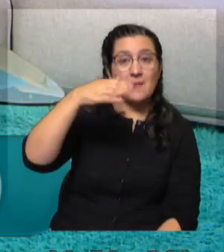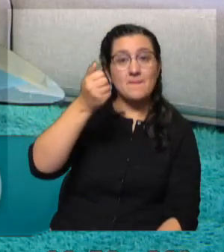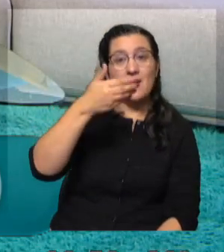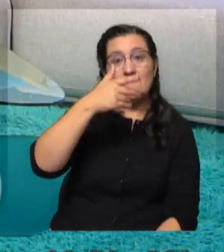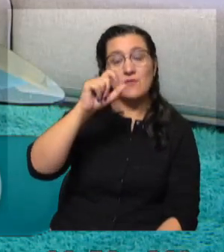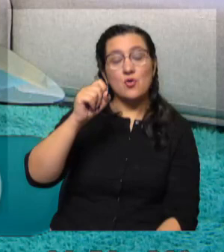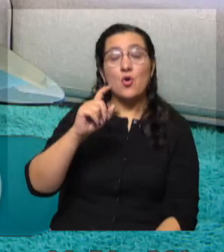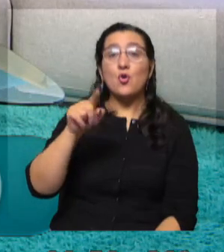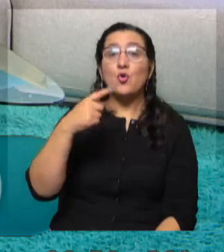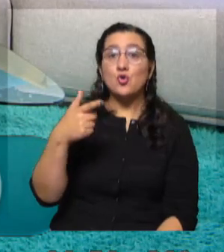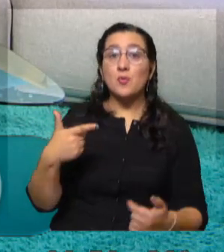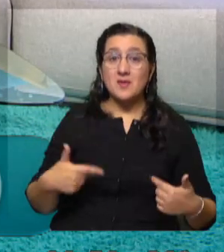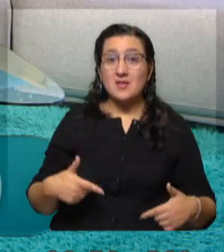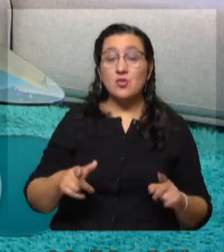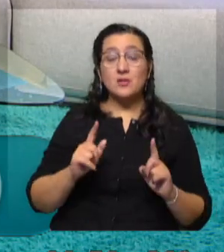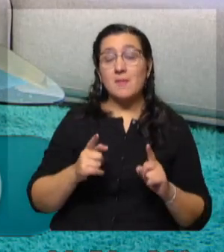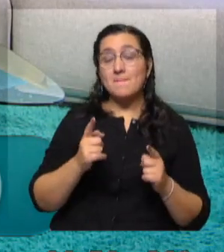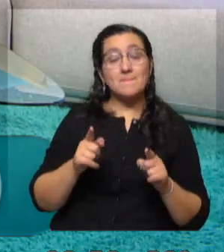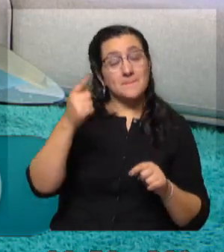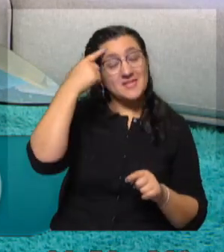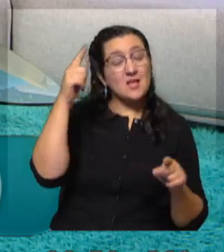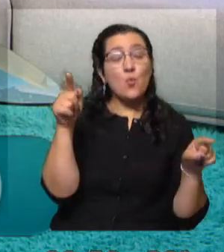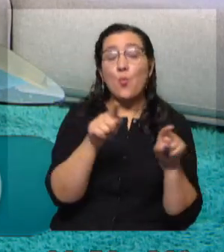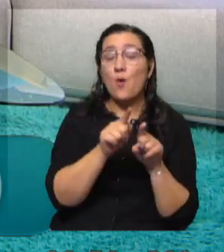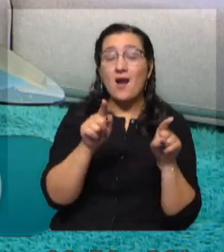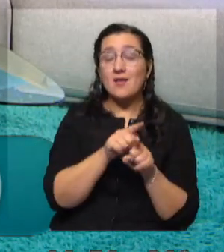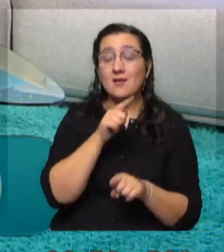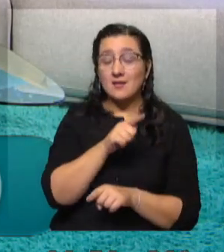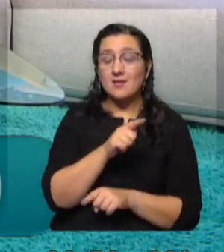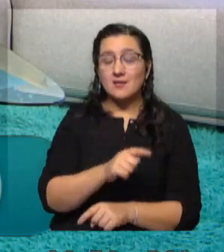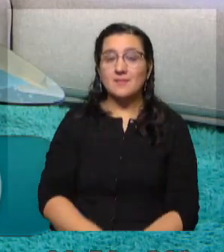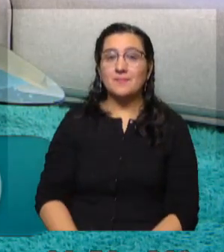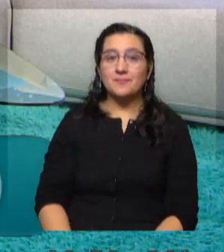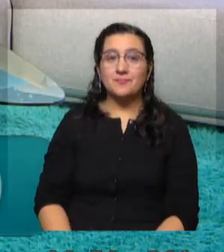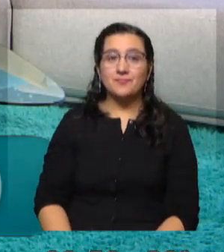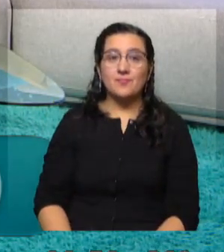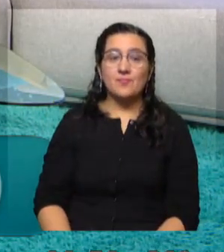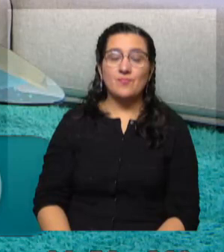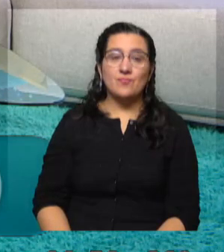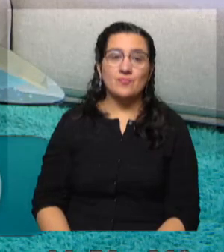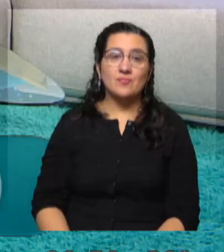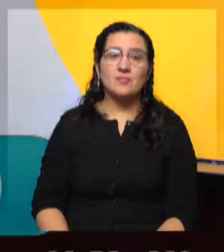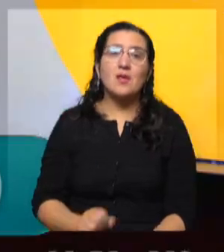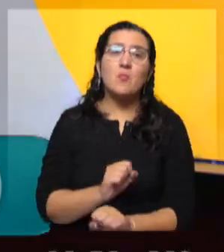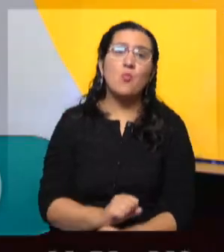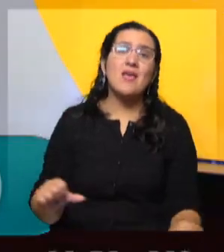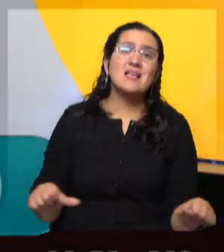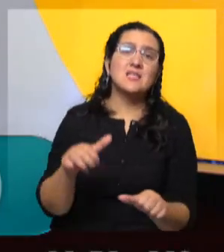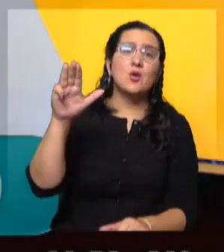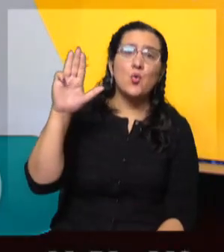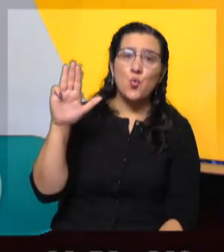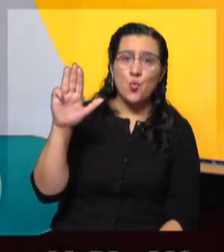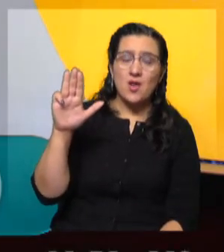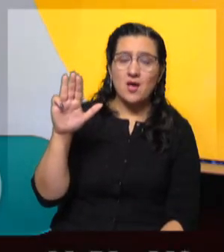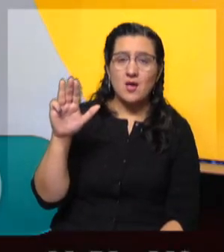pensamiento que él que fue ministro de infraestructura de él y que prácticamente era que le hacía los mandados al mismo bolsonaro Qué puede hacer Lula digamos en